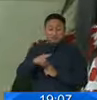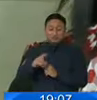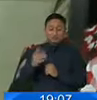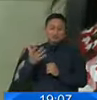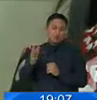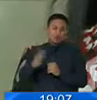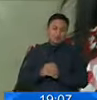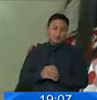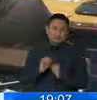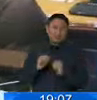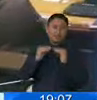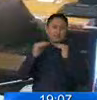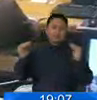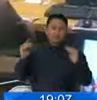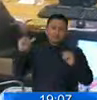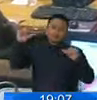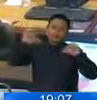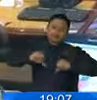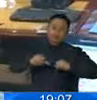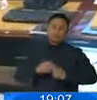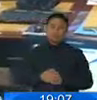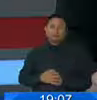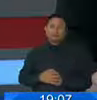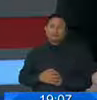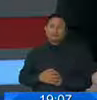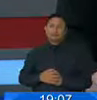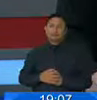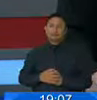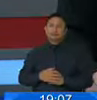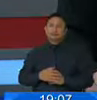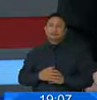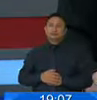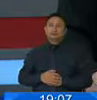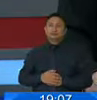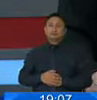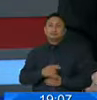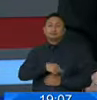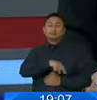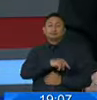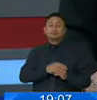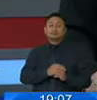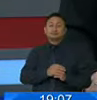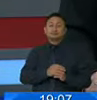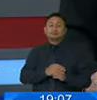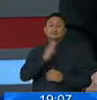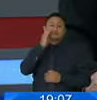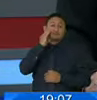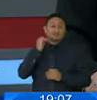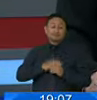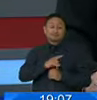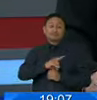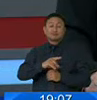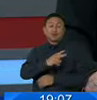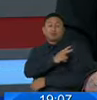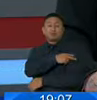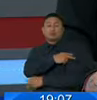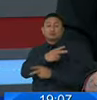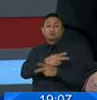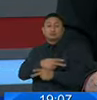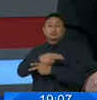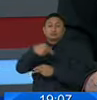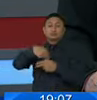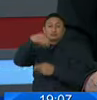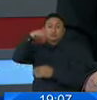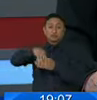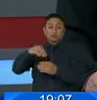obviamente, en el Ecuador. Informo Javier Gallo. Según expertos, el cese de funciones de los vocales del Consejo Nacional